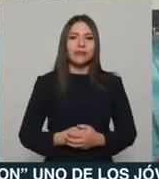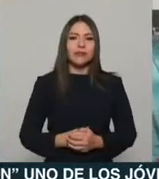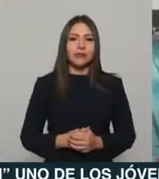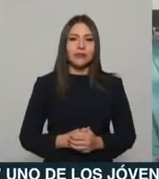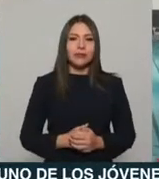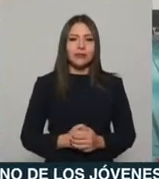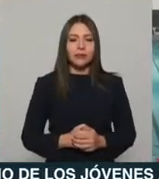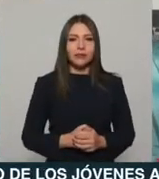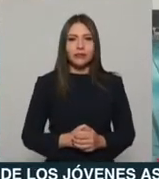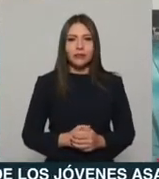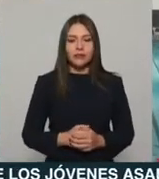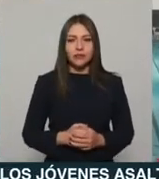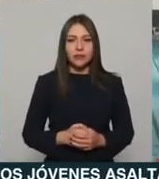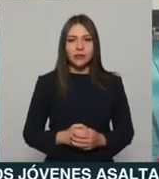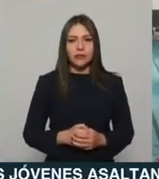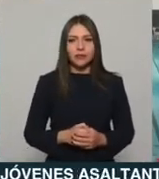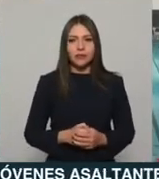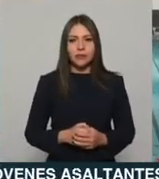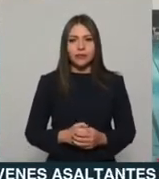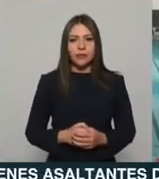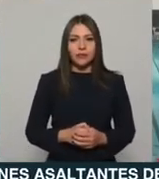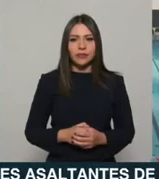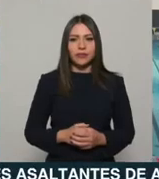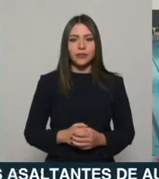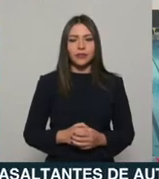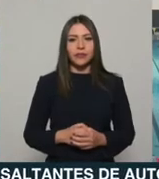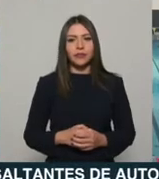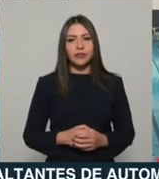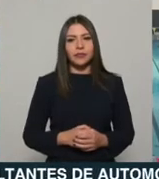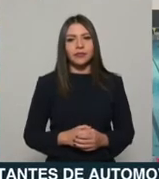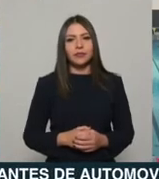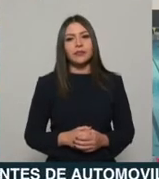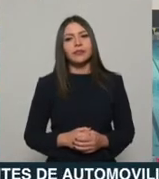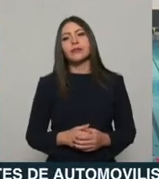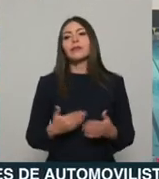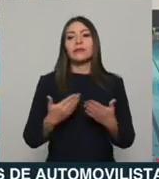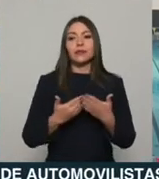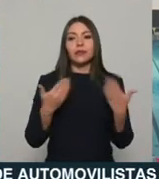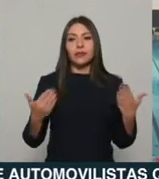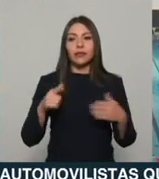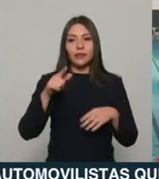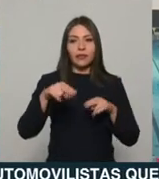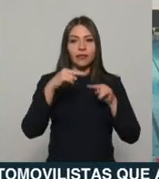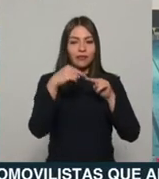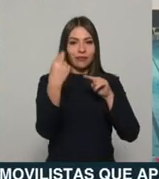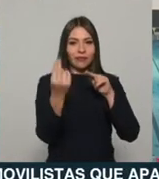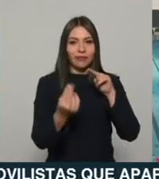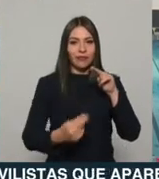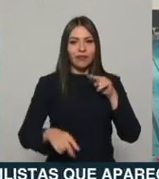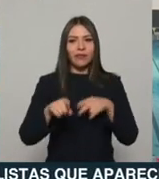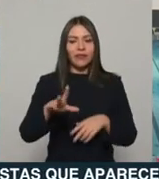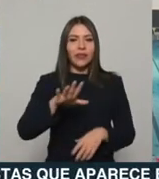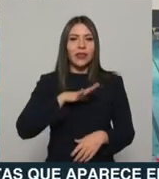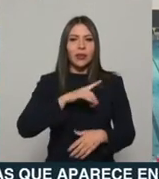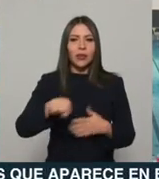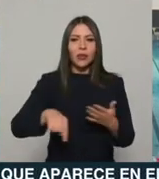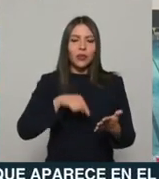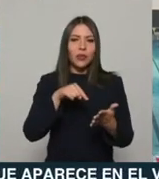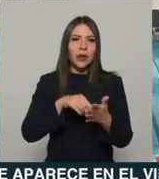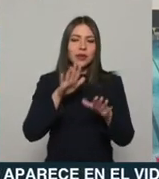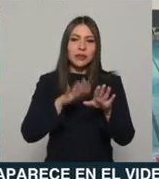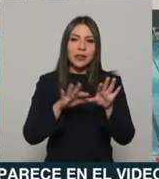Bueno, sin lugar a dudas, hoy la Alberca Olímpica se encuentra dentro de los principales recintos de